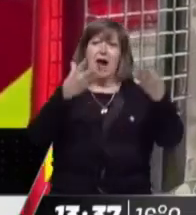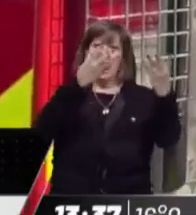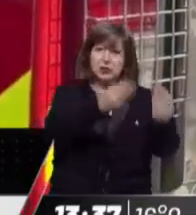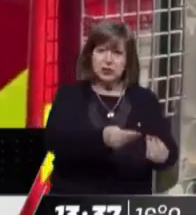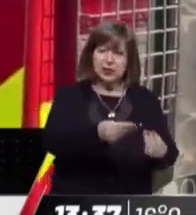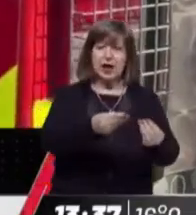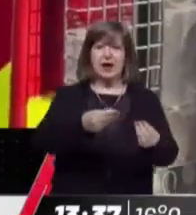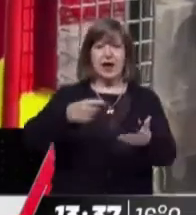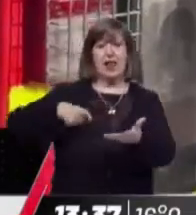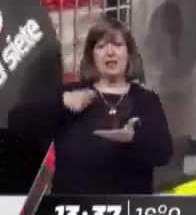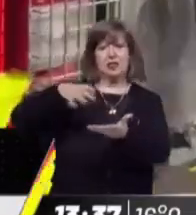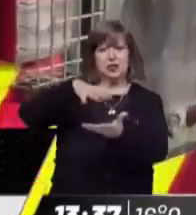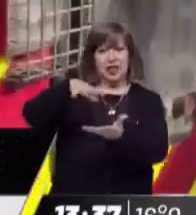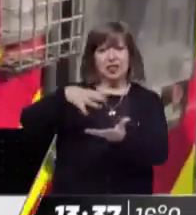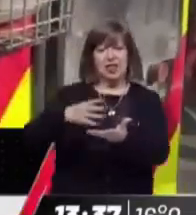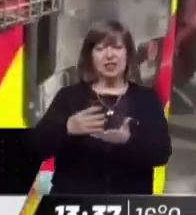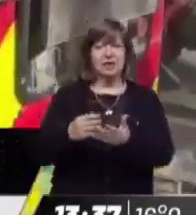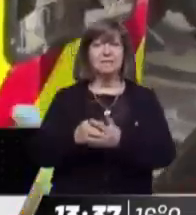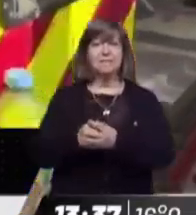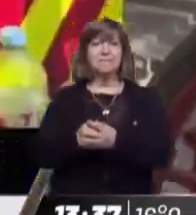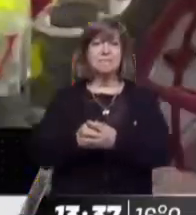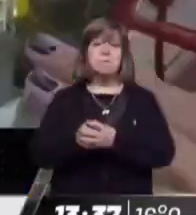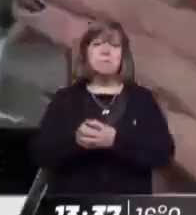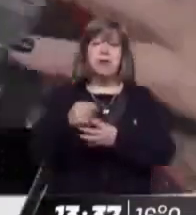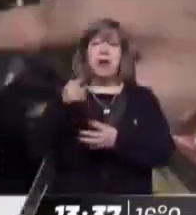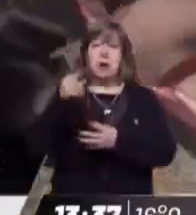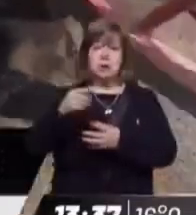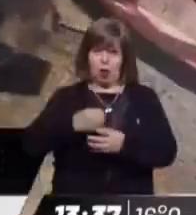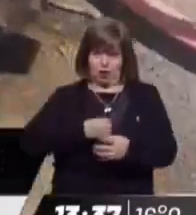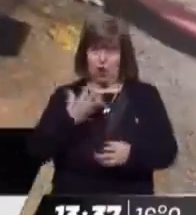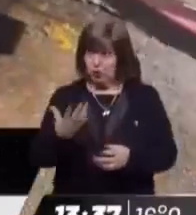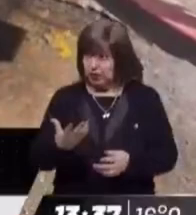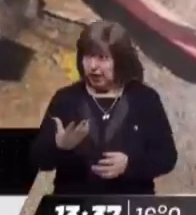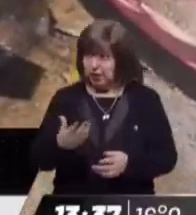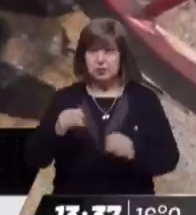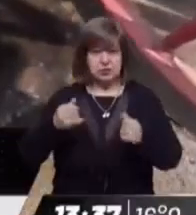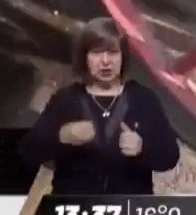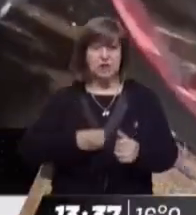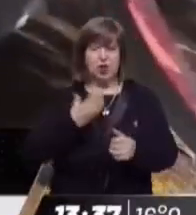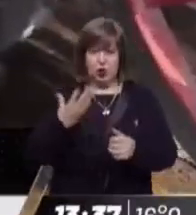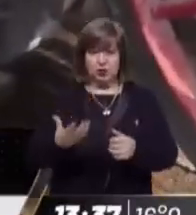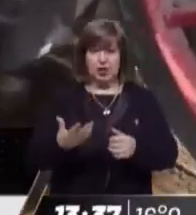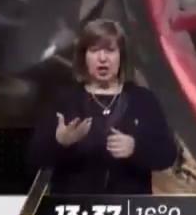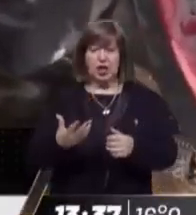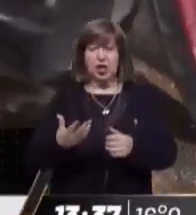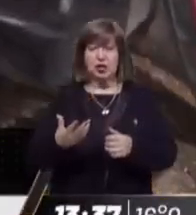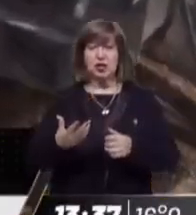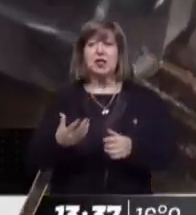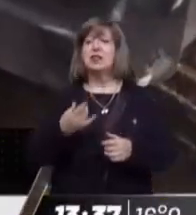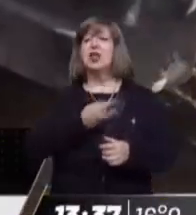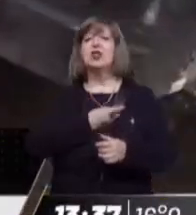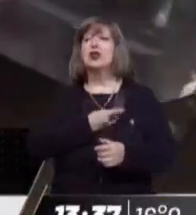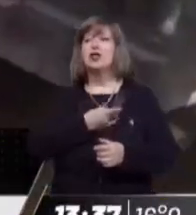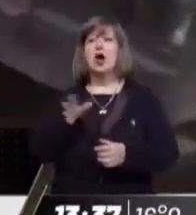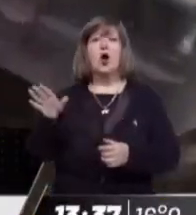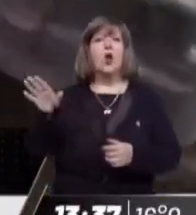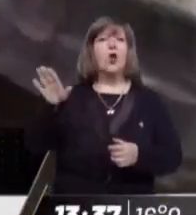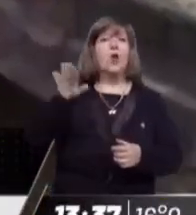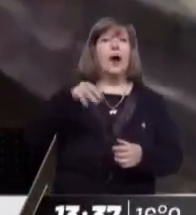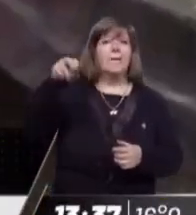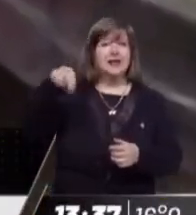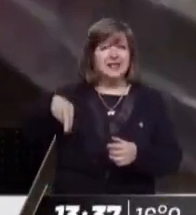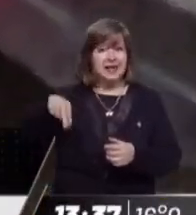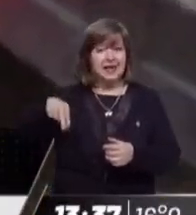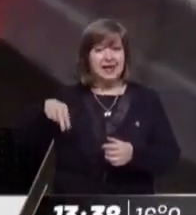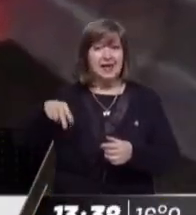por la comunidad. Aparte de esto, vos sos bombera voluntaria. Sí, bombera Aparte voluntaria de esto, de Guaymallén. ¿qué haces aparte